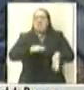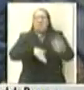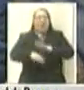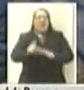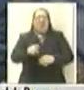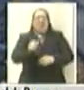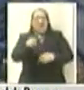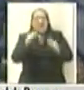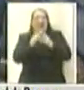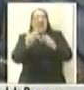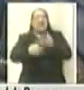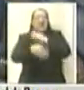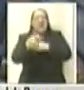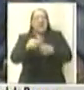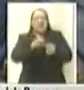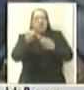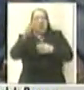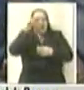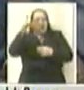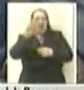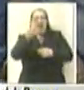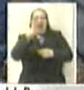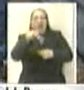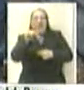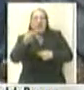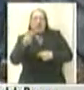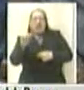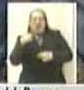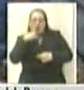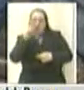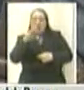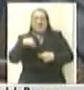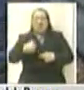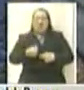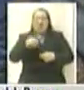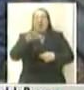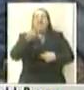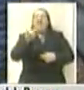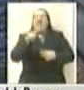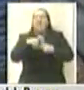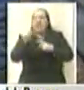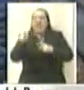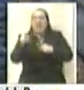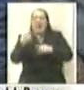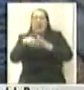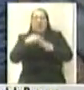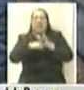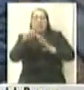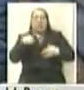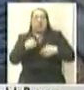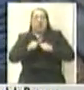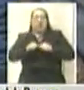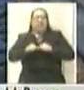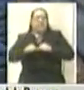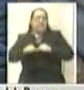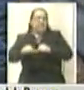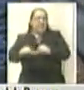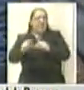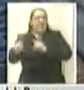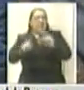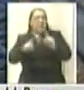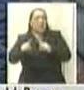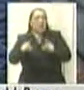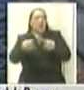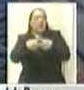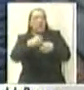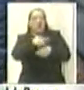que ese hogar es parte de la Fundación Canevaro. Y digo que la señora Pilar Freitas se eligió permanente directora